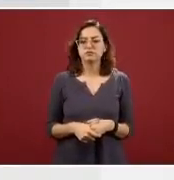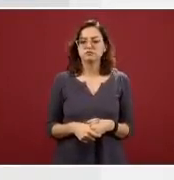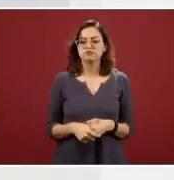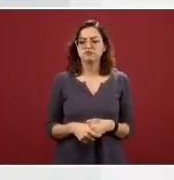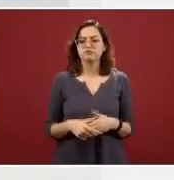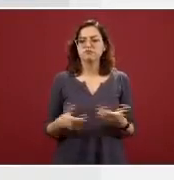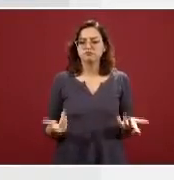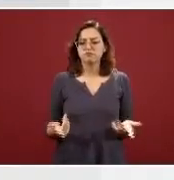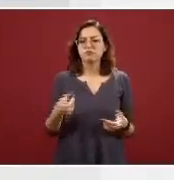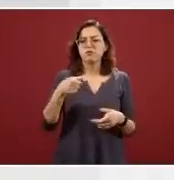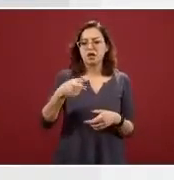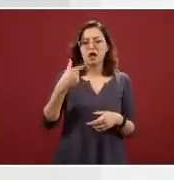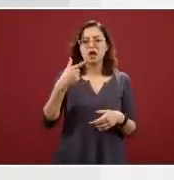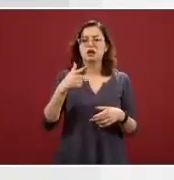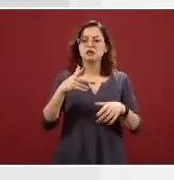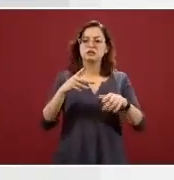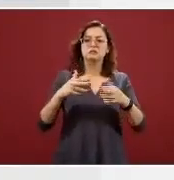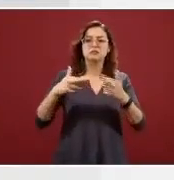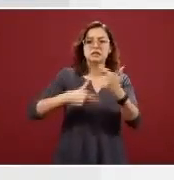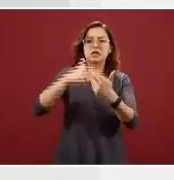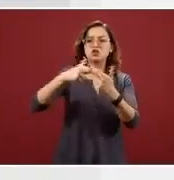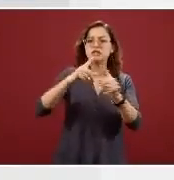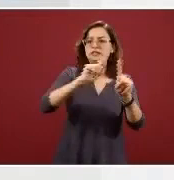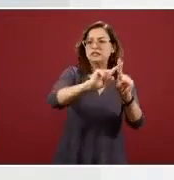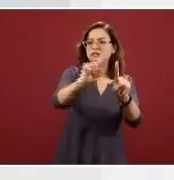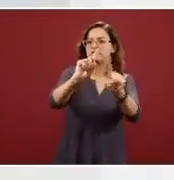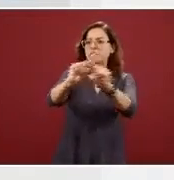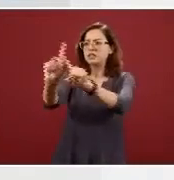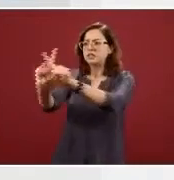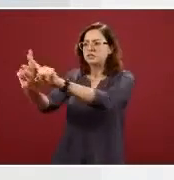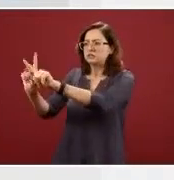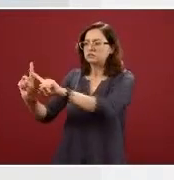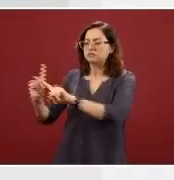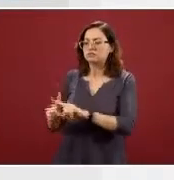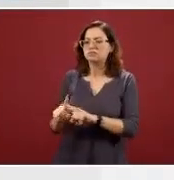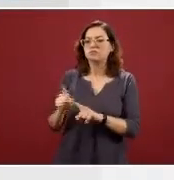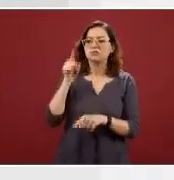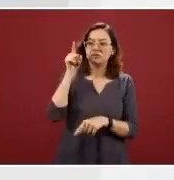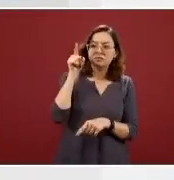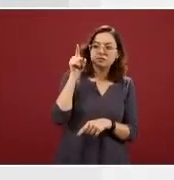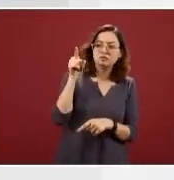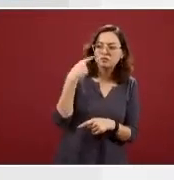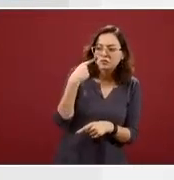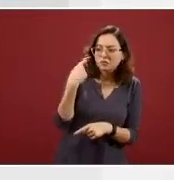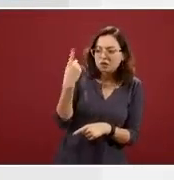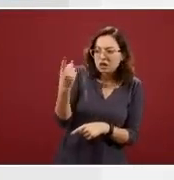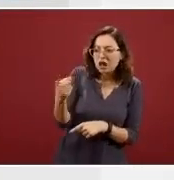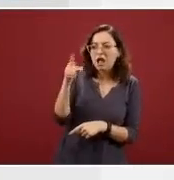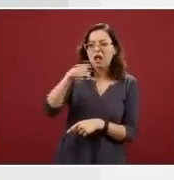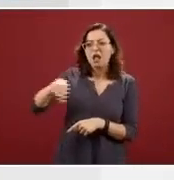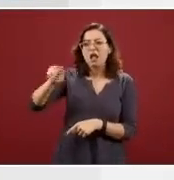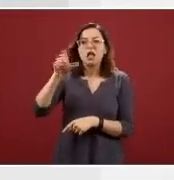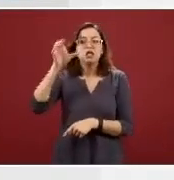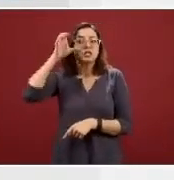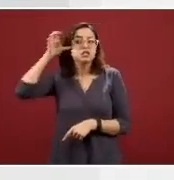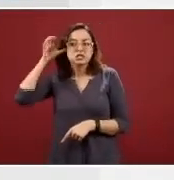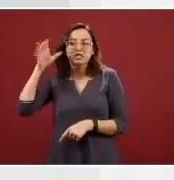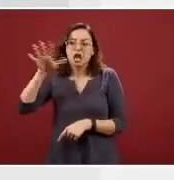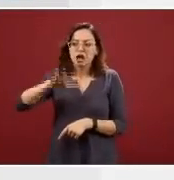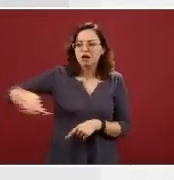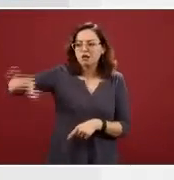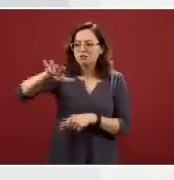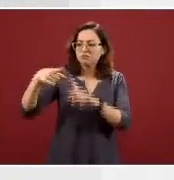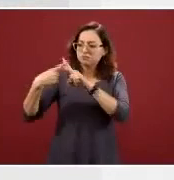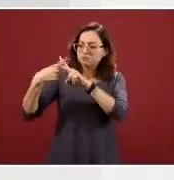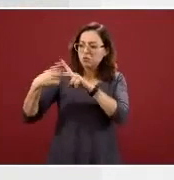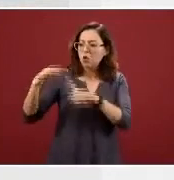venido observando en diferentes regiones, pero específicamente usamos la tasa de ataque observada en la provincia de Hubei, donde a